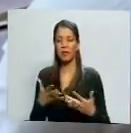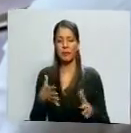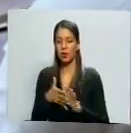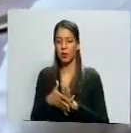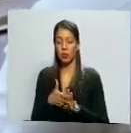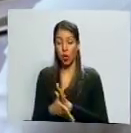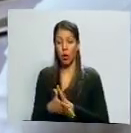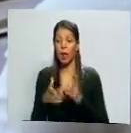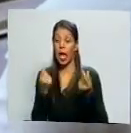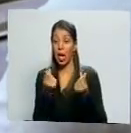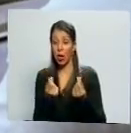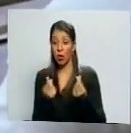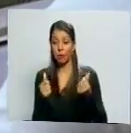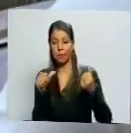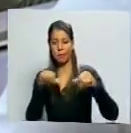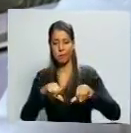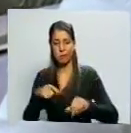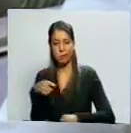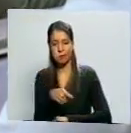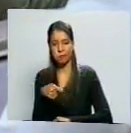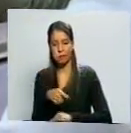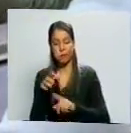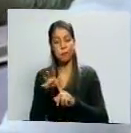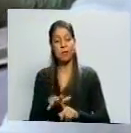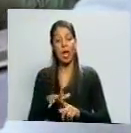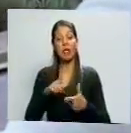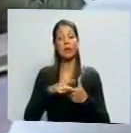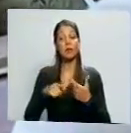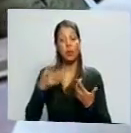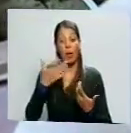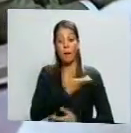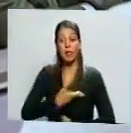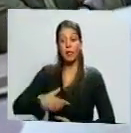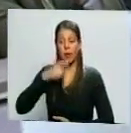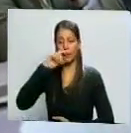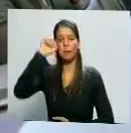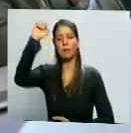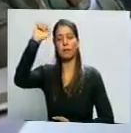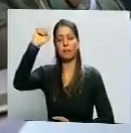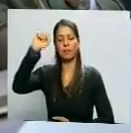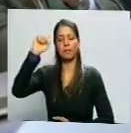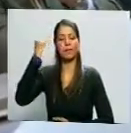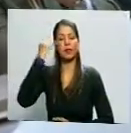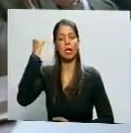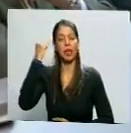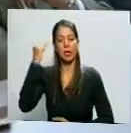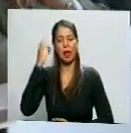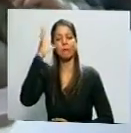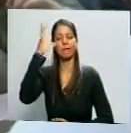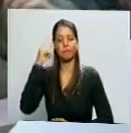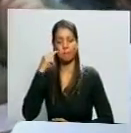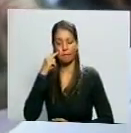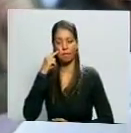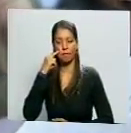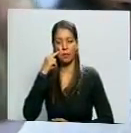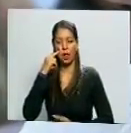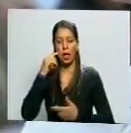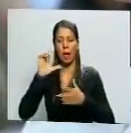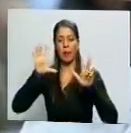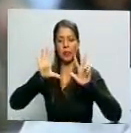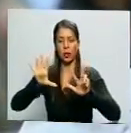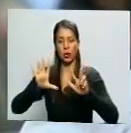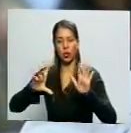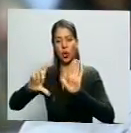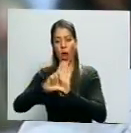es la guerra económica, razón por la cual el presidente de la República ha presentado ante el Poder Constituyente originario un conjunto